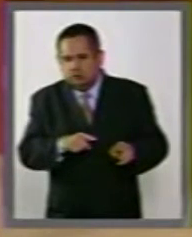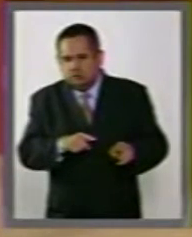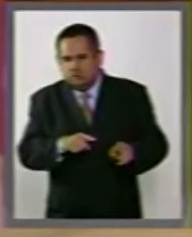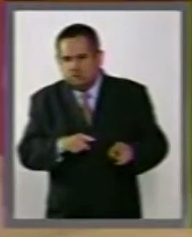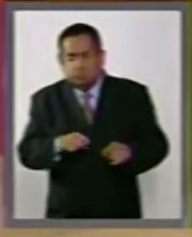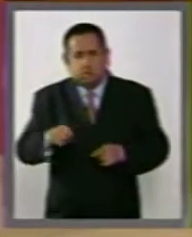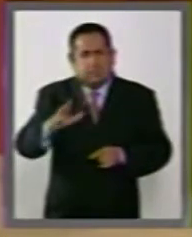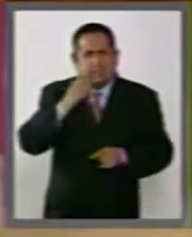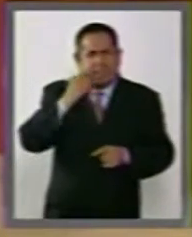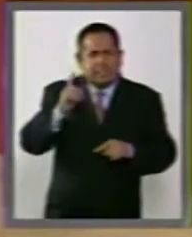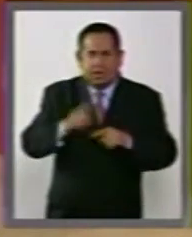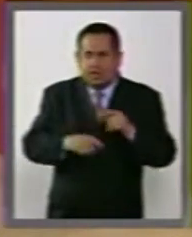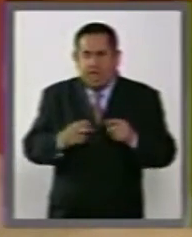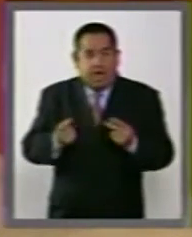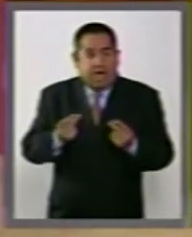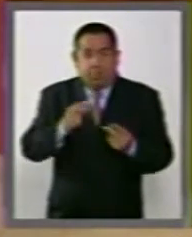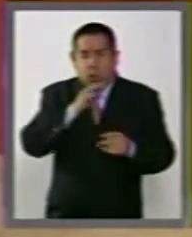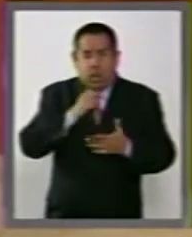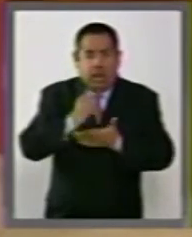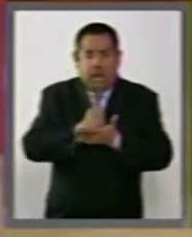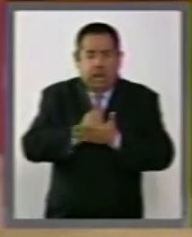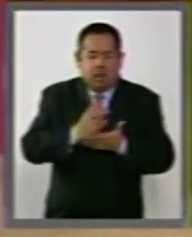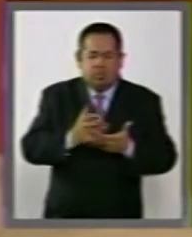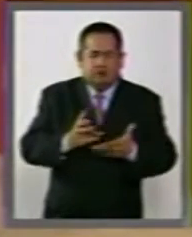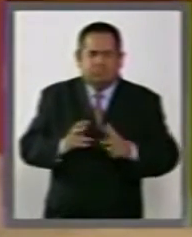la quieren sacar a prisa, aunque